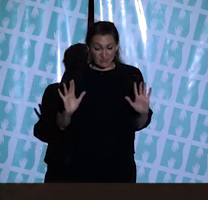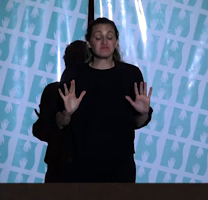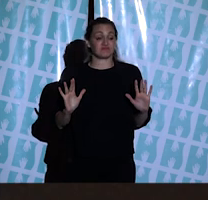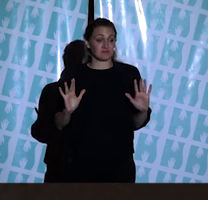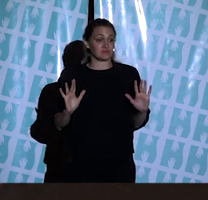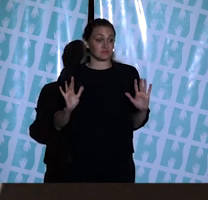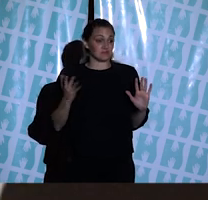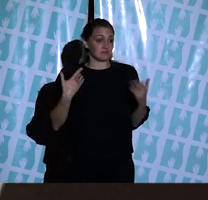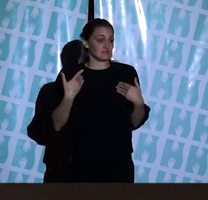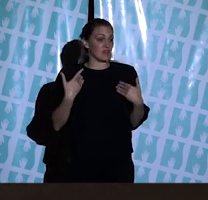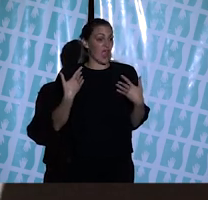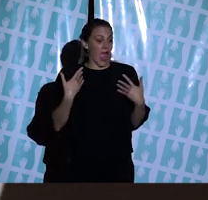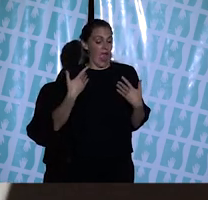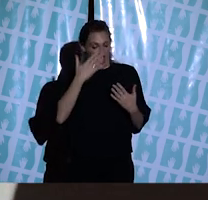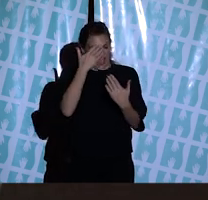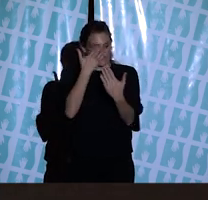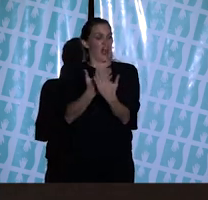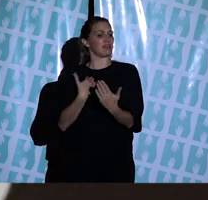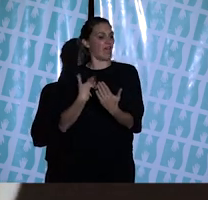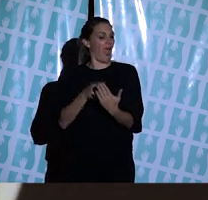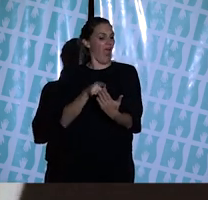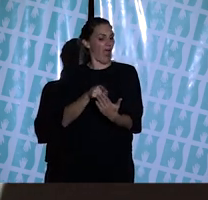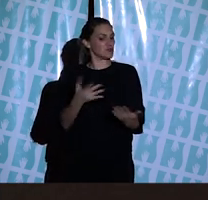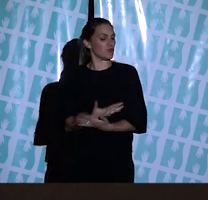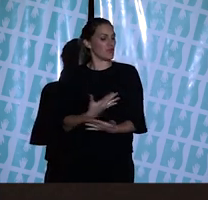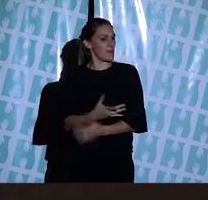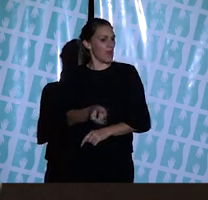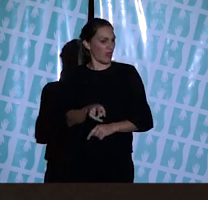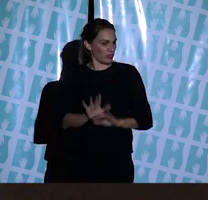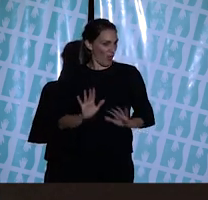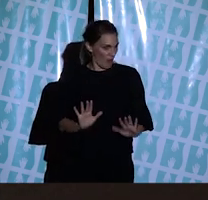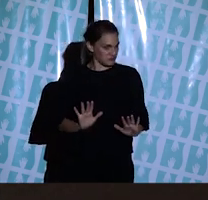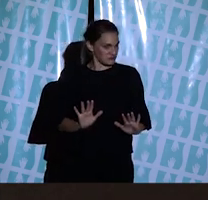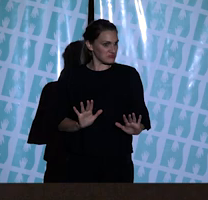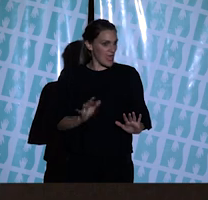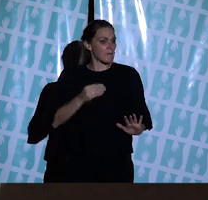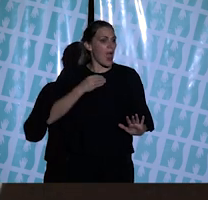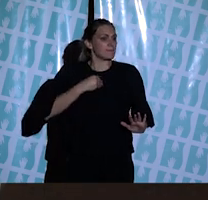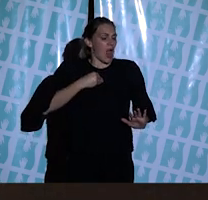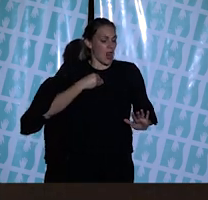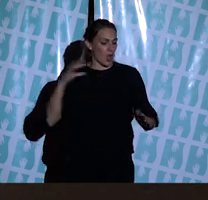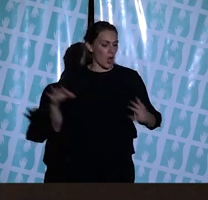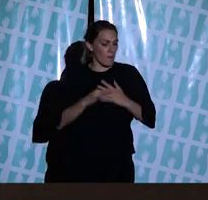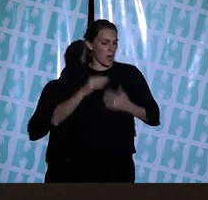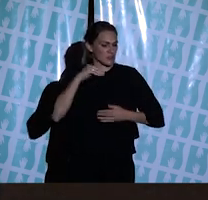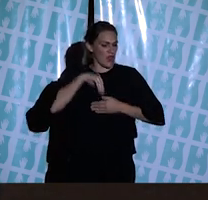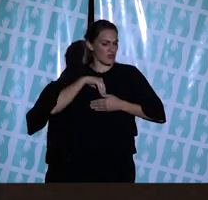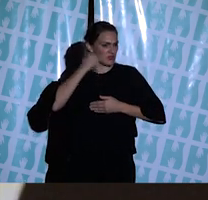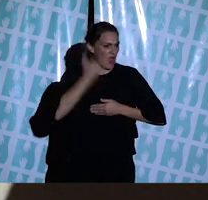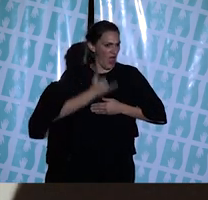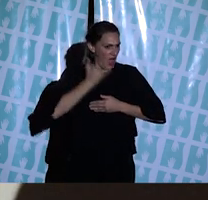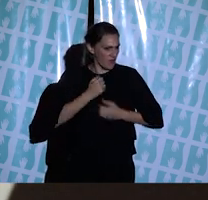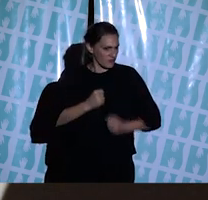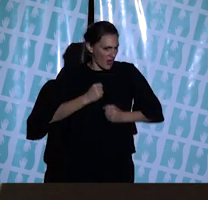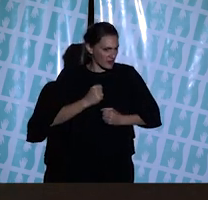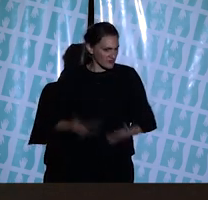lo que le hace sufrir, lo que le hace doler, y a pesar de eso actúa en base a sus propios valores y compromisos, y va aprendiendo cada vez